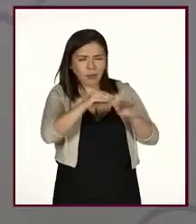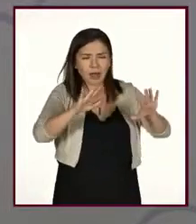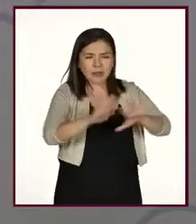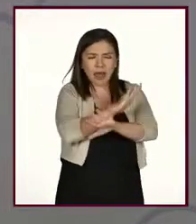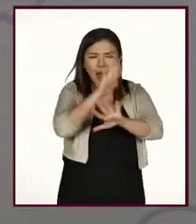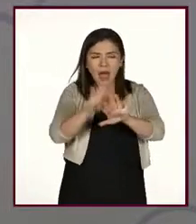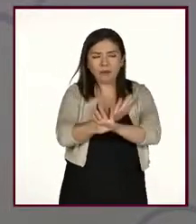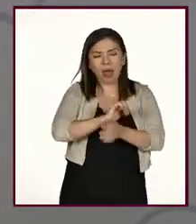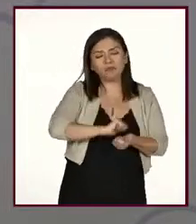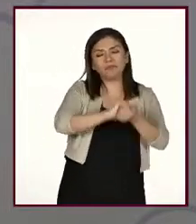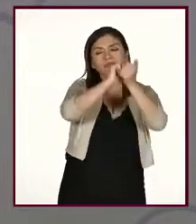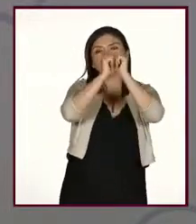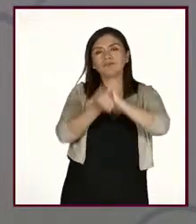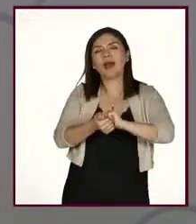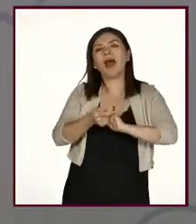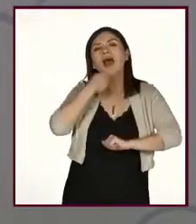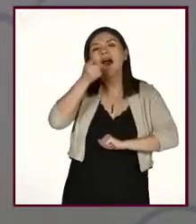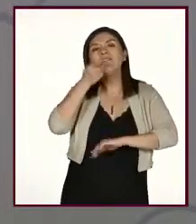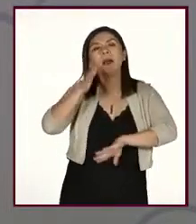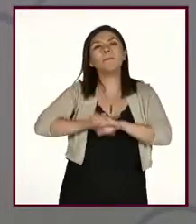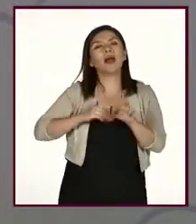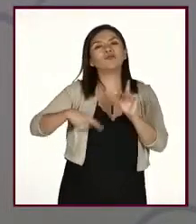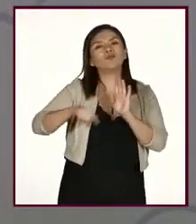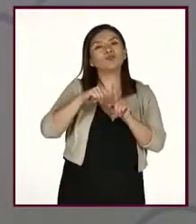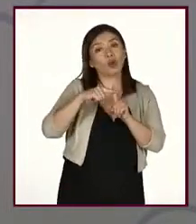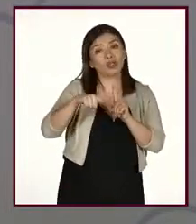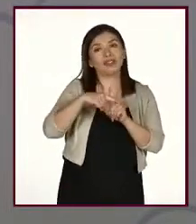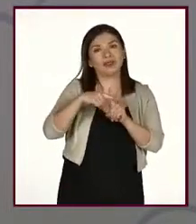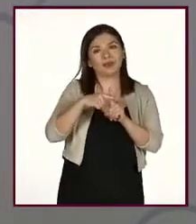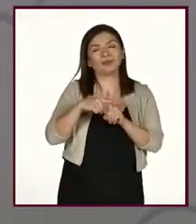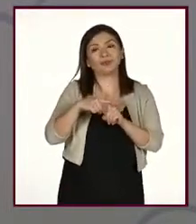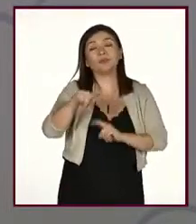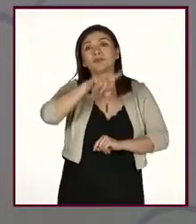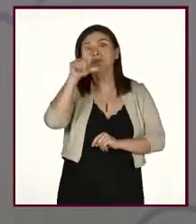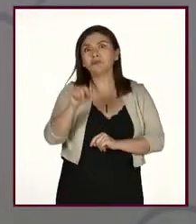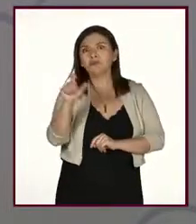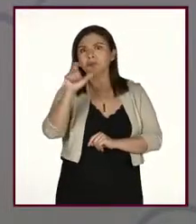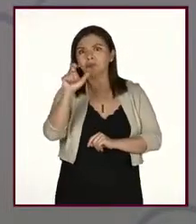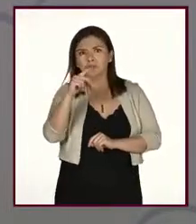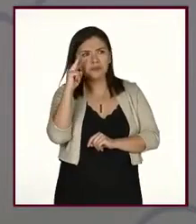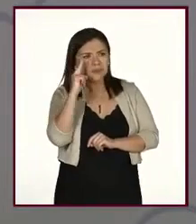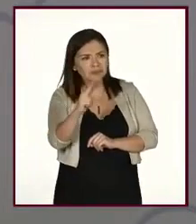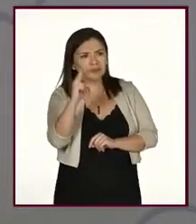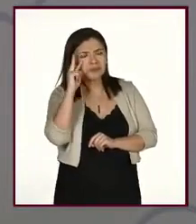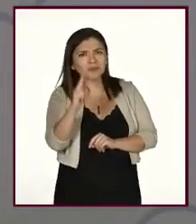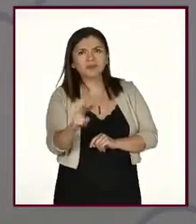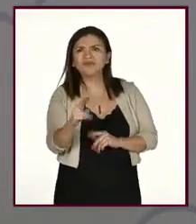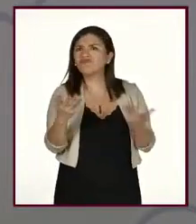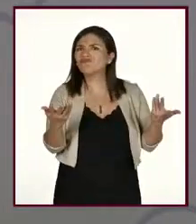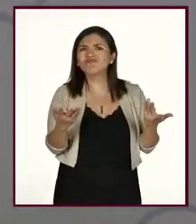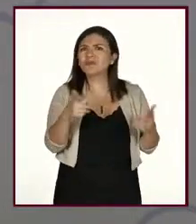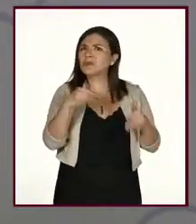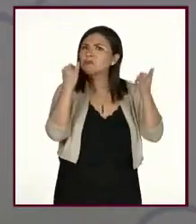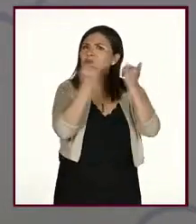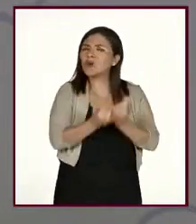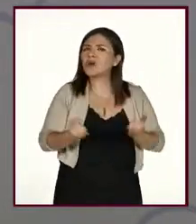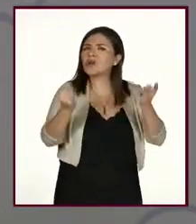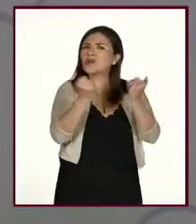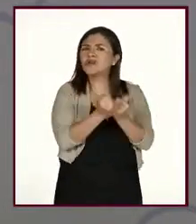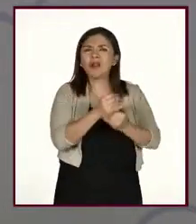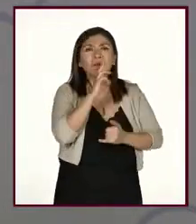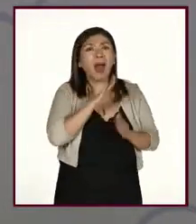una verbalización más positiva. Sí, ya cuando vemos que no hay una suficiente mejoría, no hay una